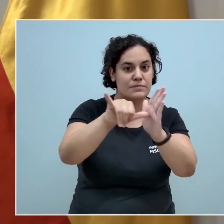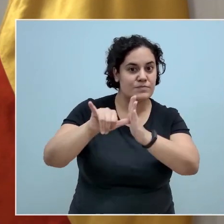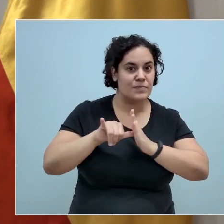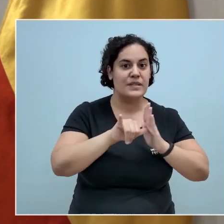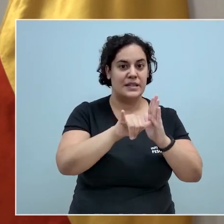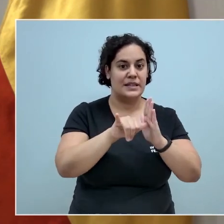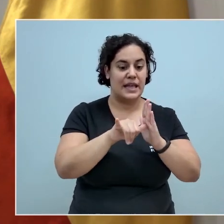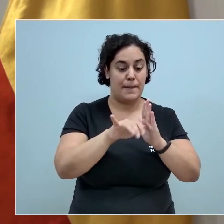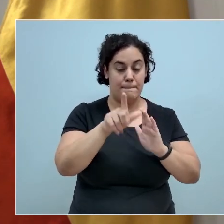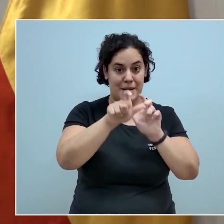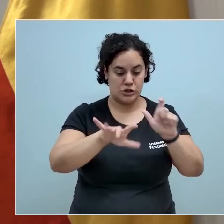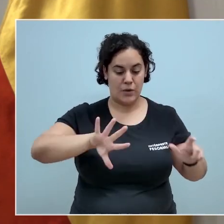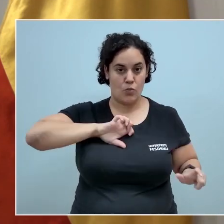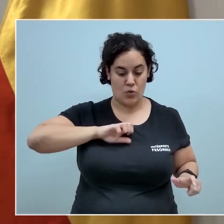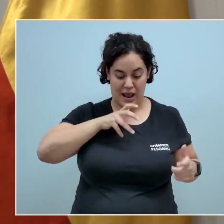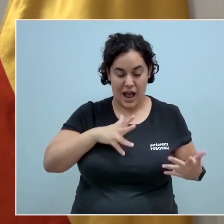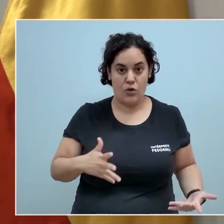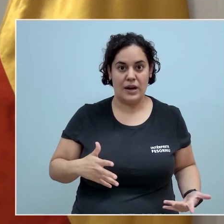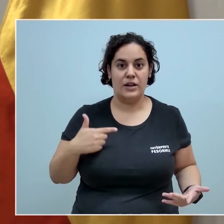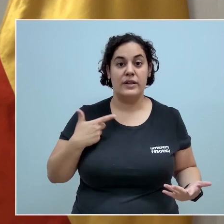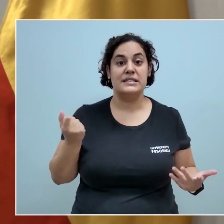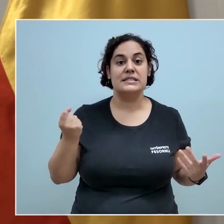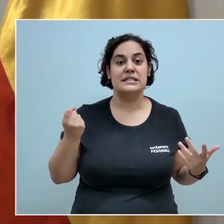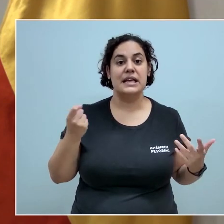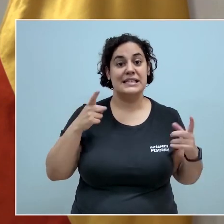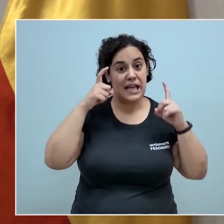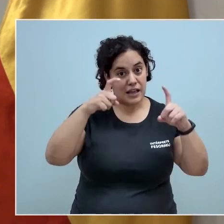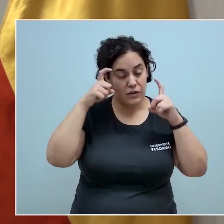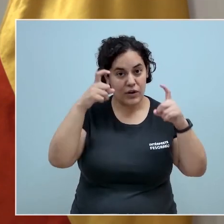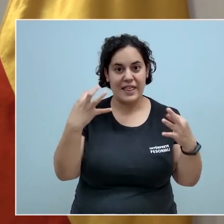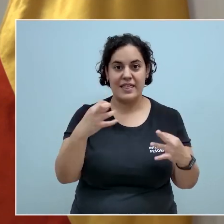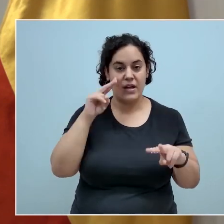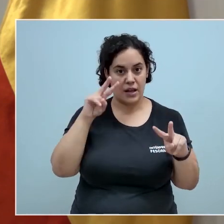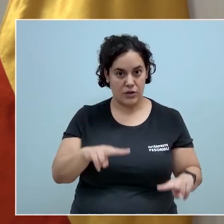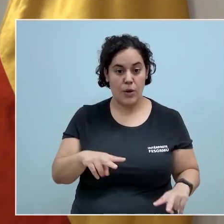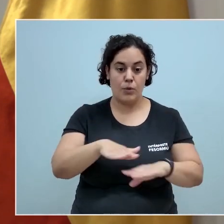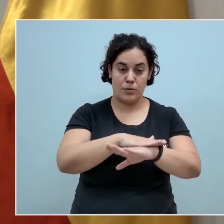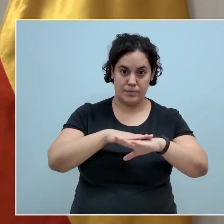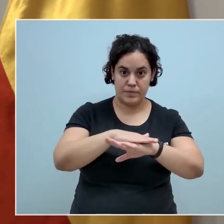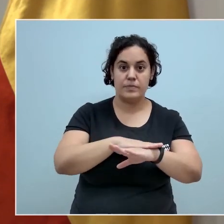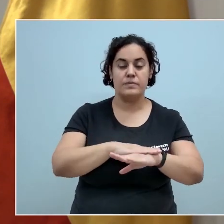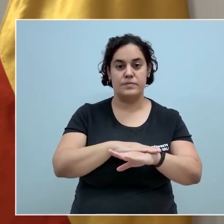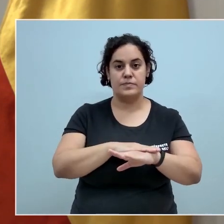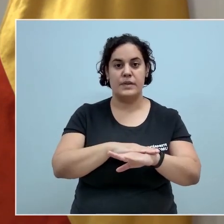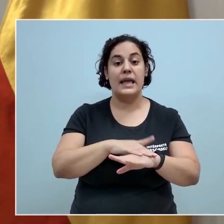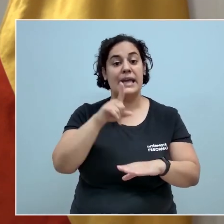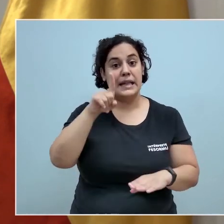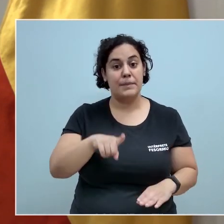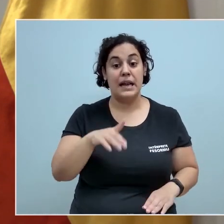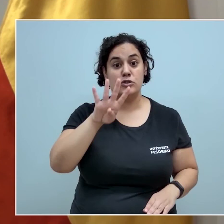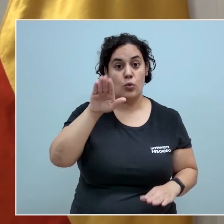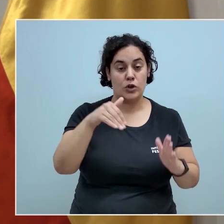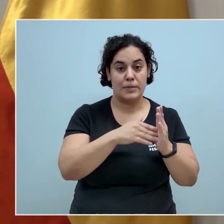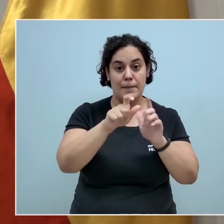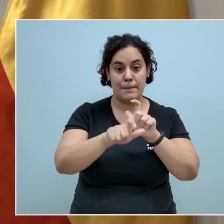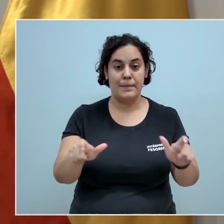activos. Ese esfuerzo tiene que ser reconocido, por una parte, por el Ministerio, que estamos haciendo ese trabajo, pero es que esas 4.000 personas